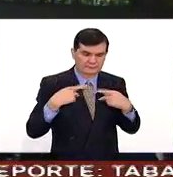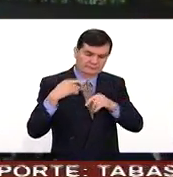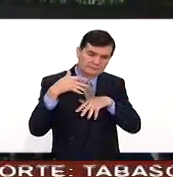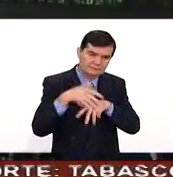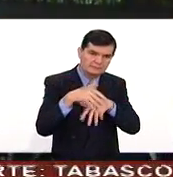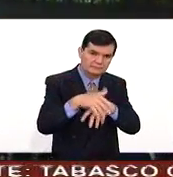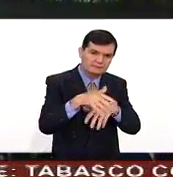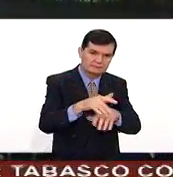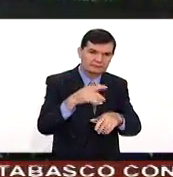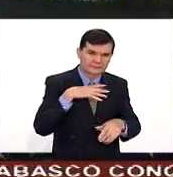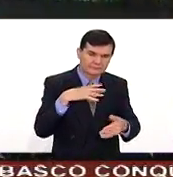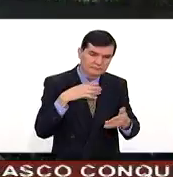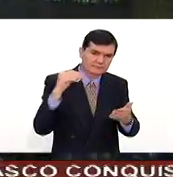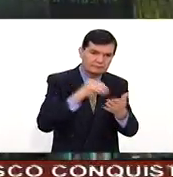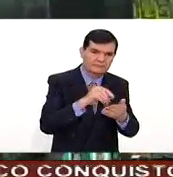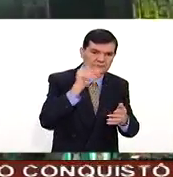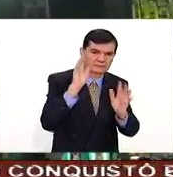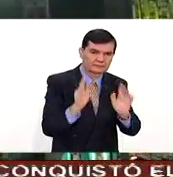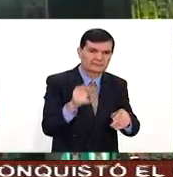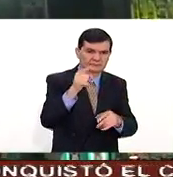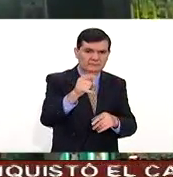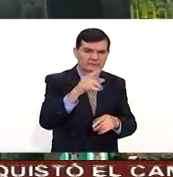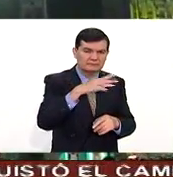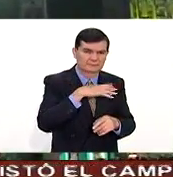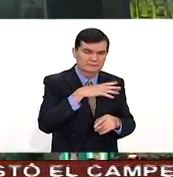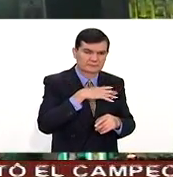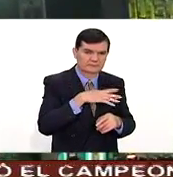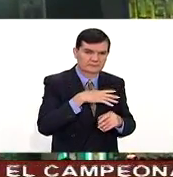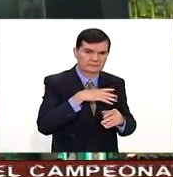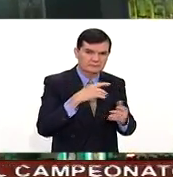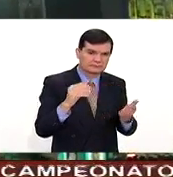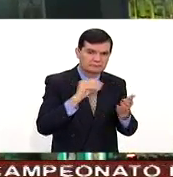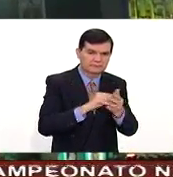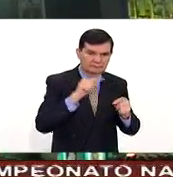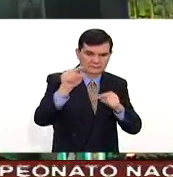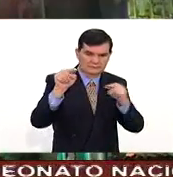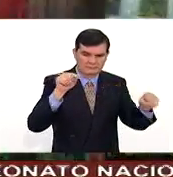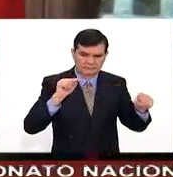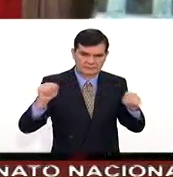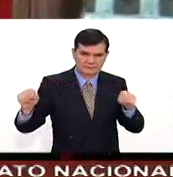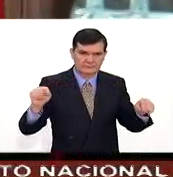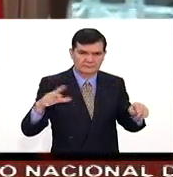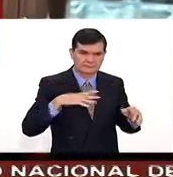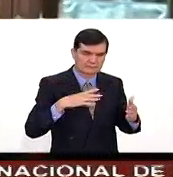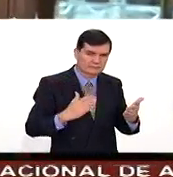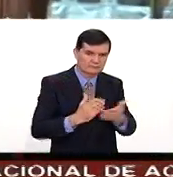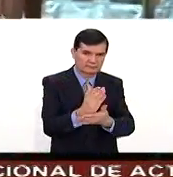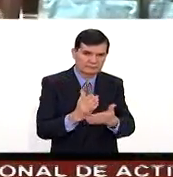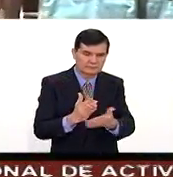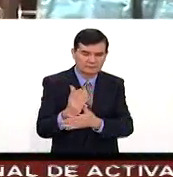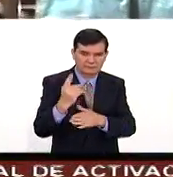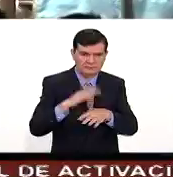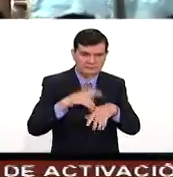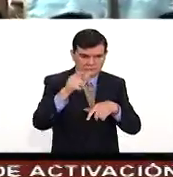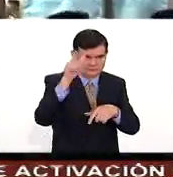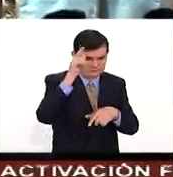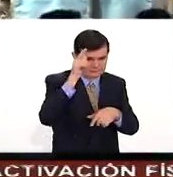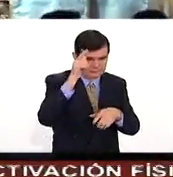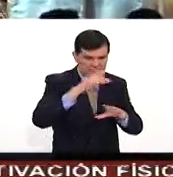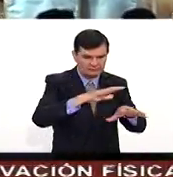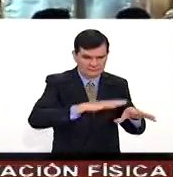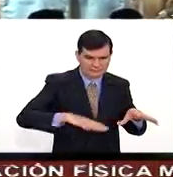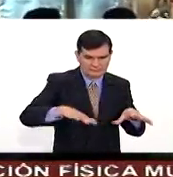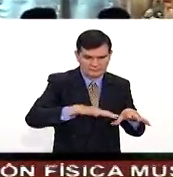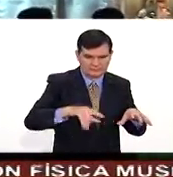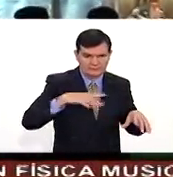peregrinos. Se ha dispuesto que estén en diferentes puntos de los accesos a tanto a la Basílica como en el patio